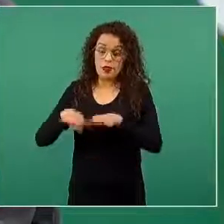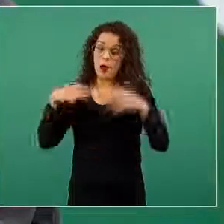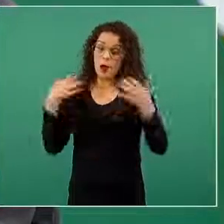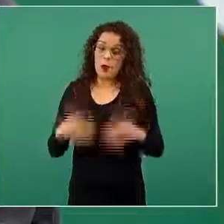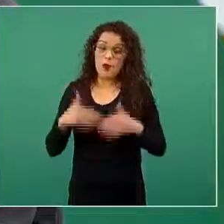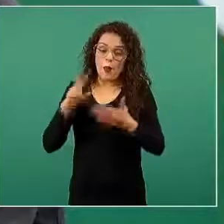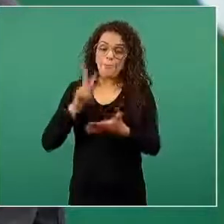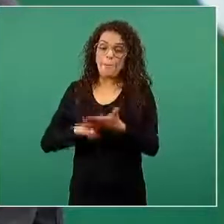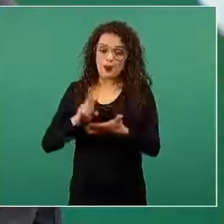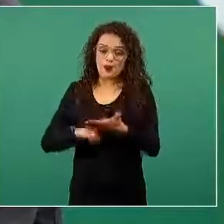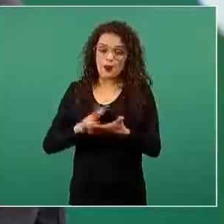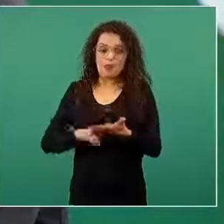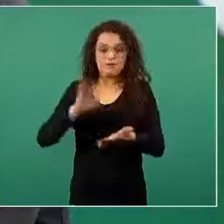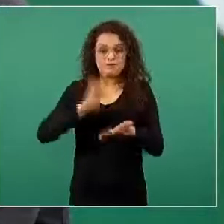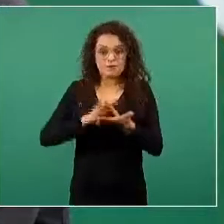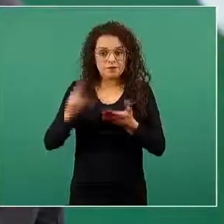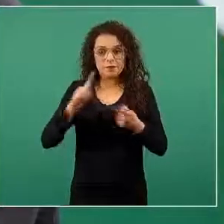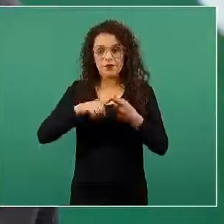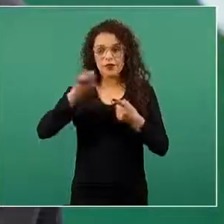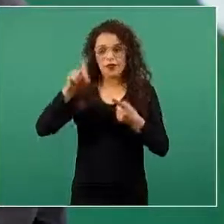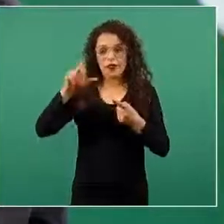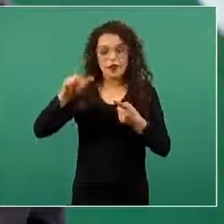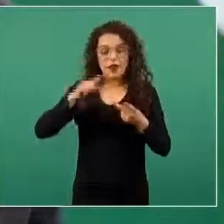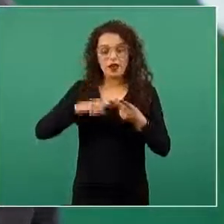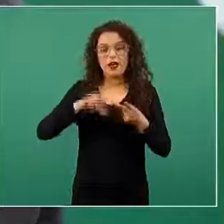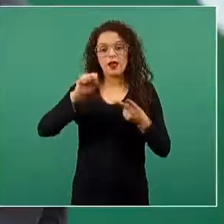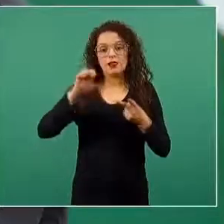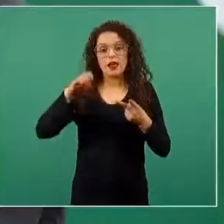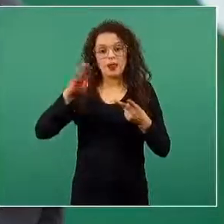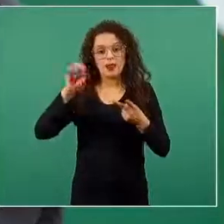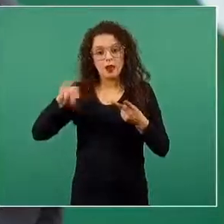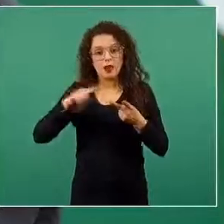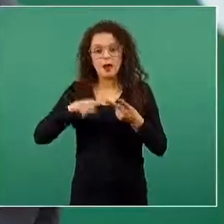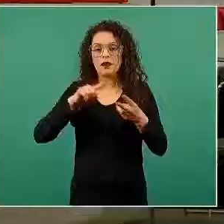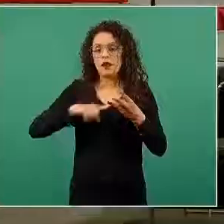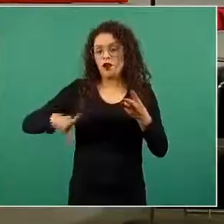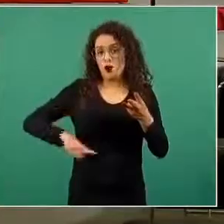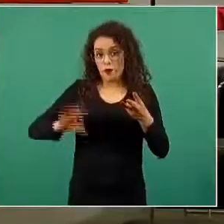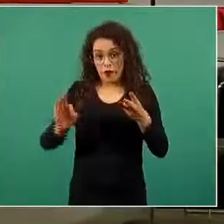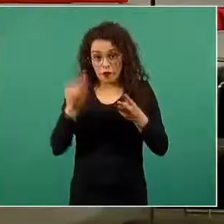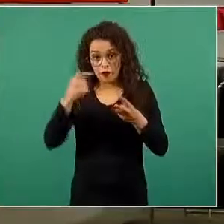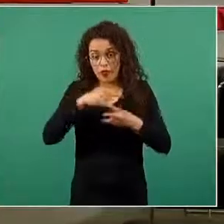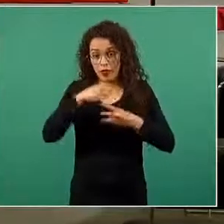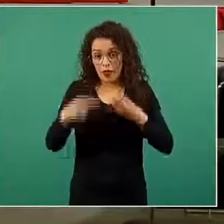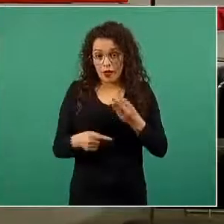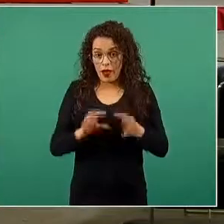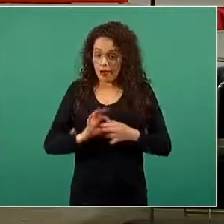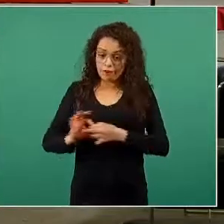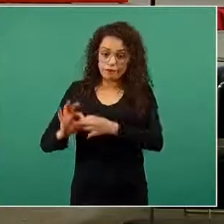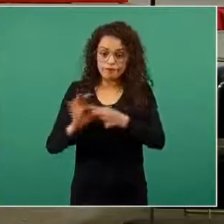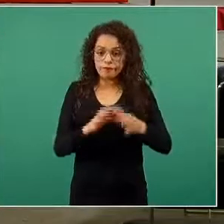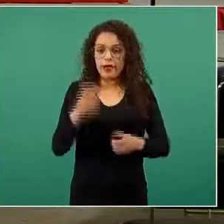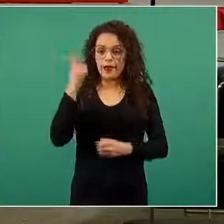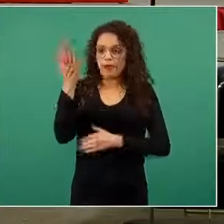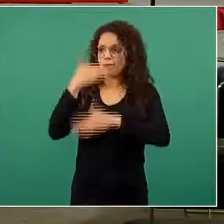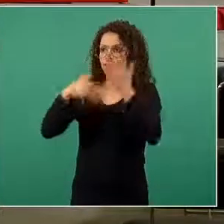donde gracias a la Sedena, gracias a la Secretaría de Bienestar, gracias al gobierno federal, hemos logrado tener estos